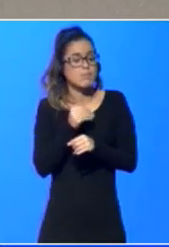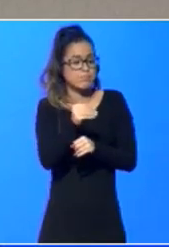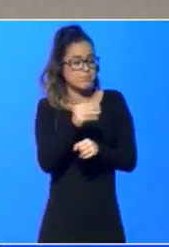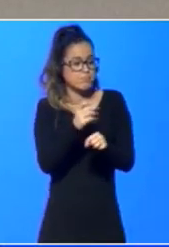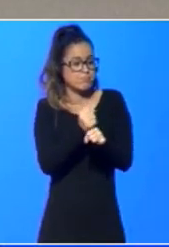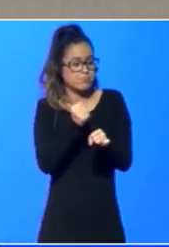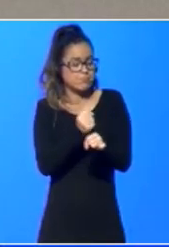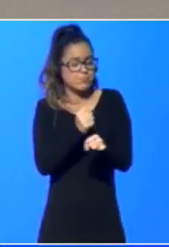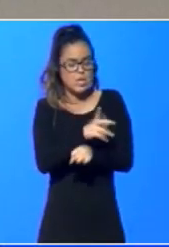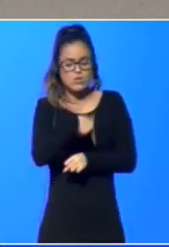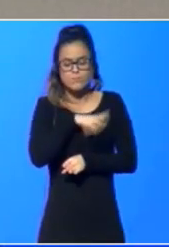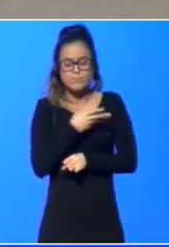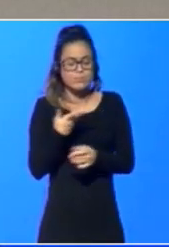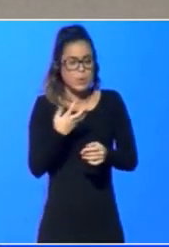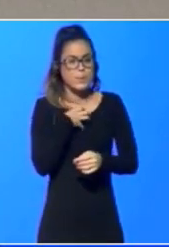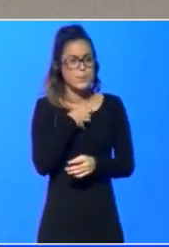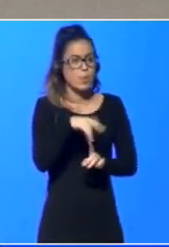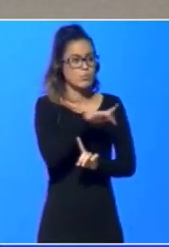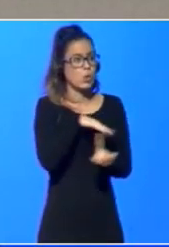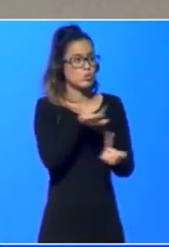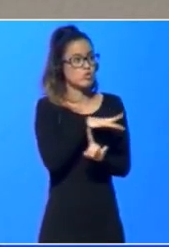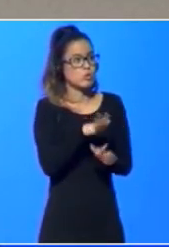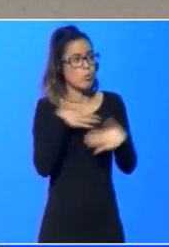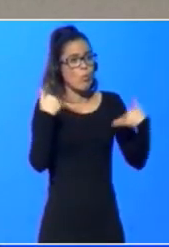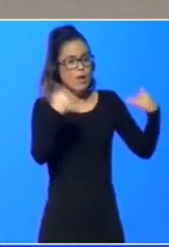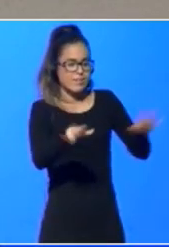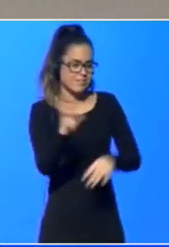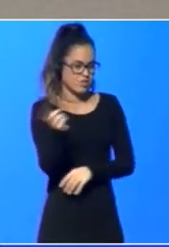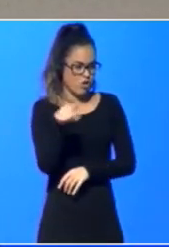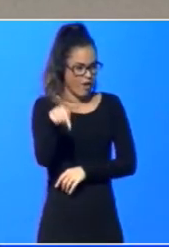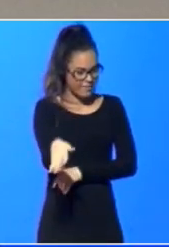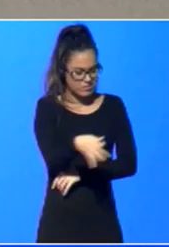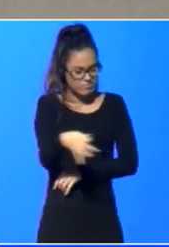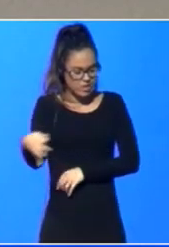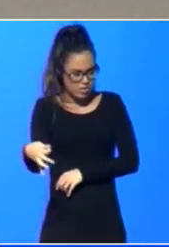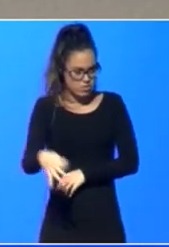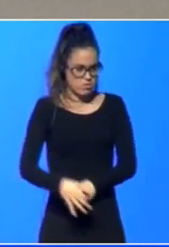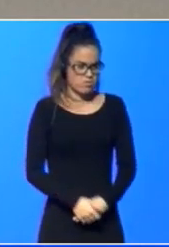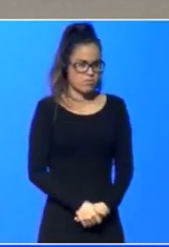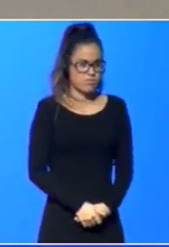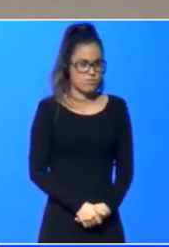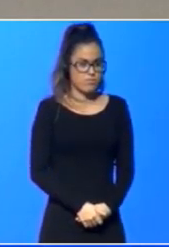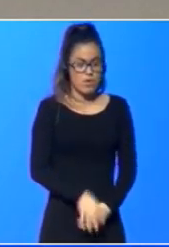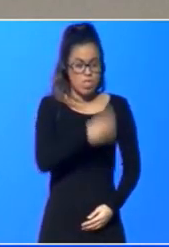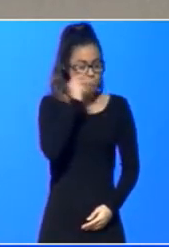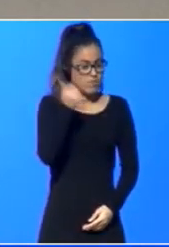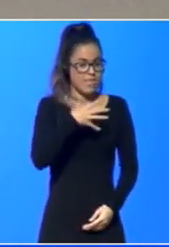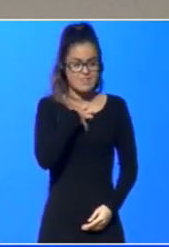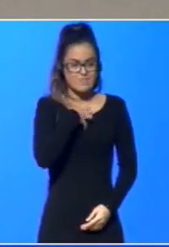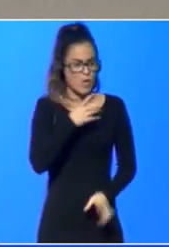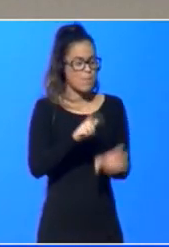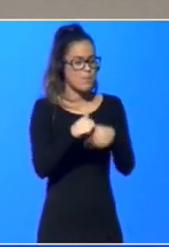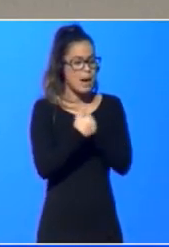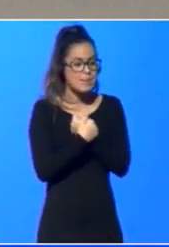No podemos encontrar cualquier contexto educativo. Este es el adecuado, el idóneo. Sin olvidar lo que decíamos, participación